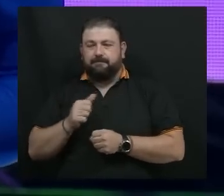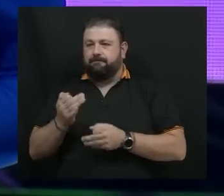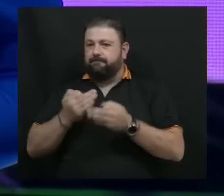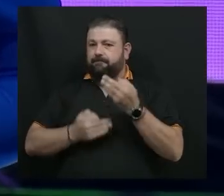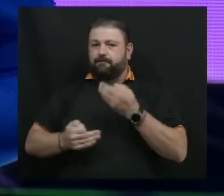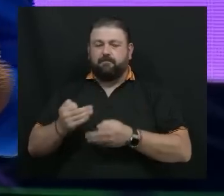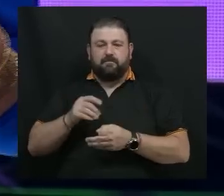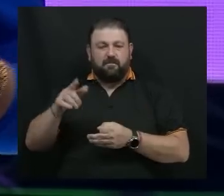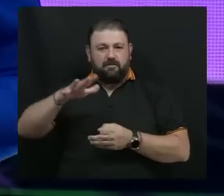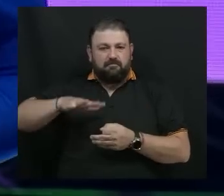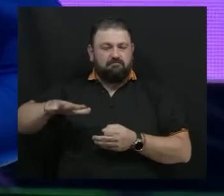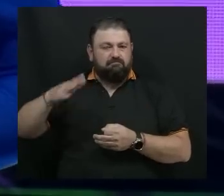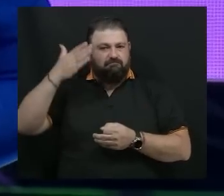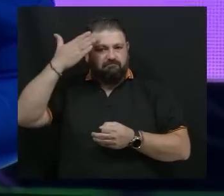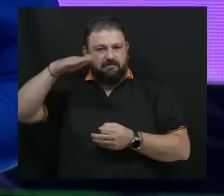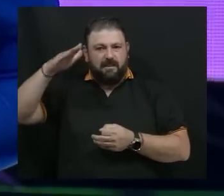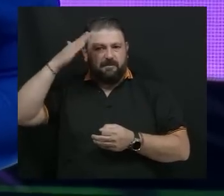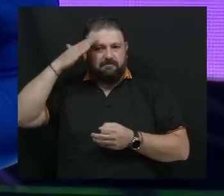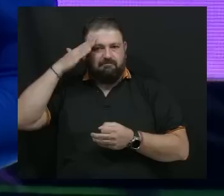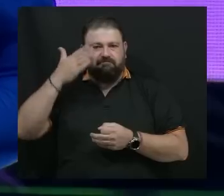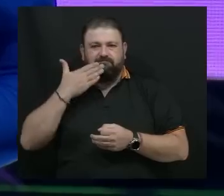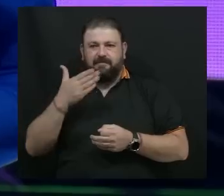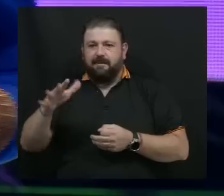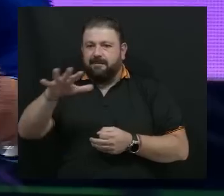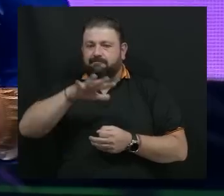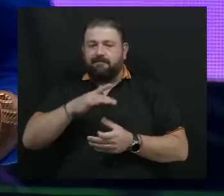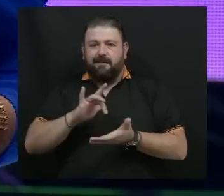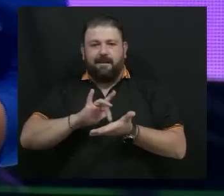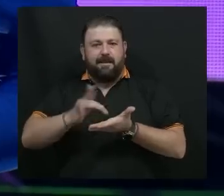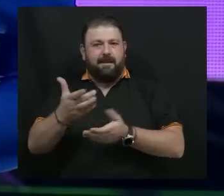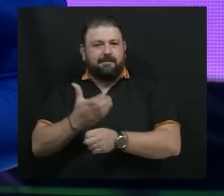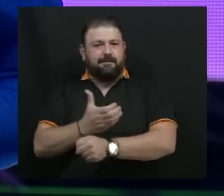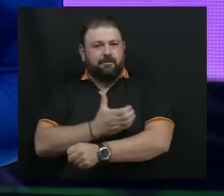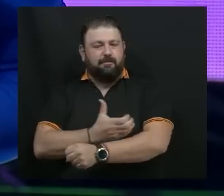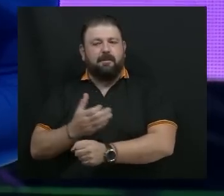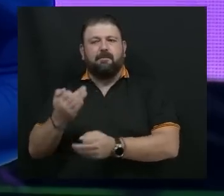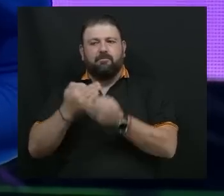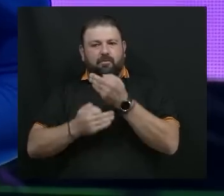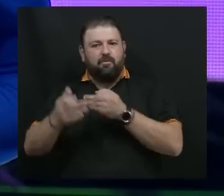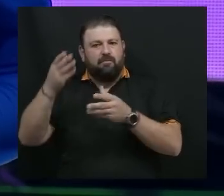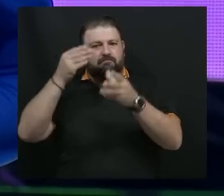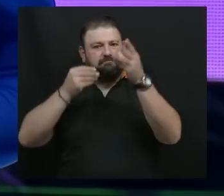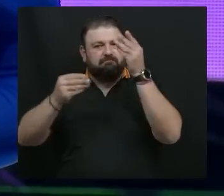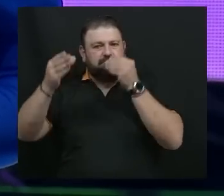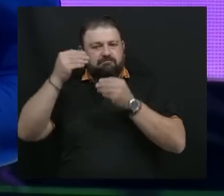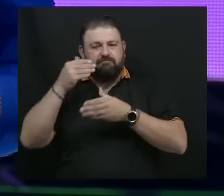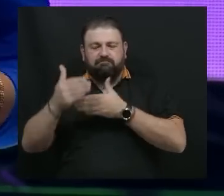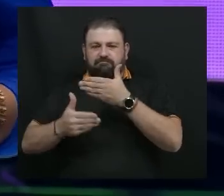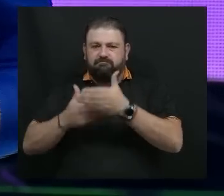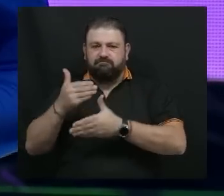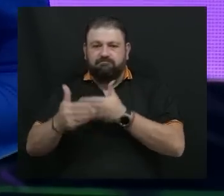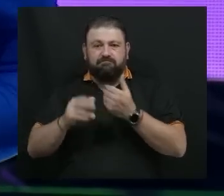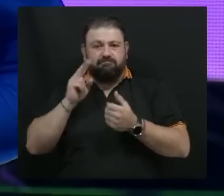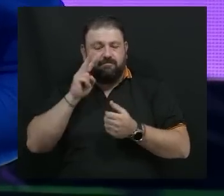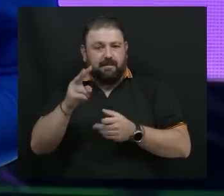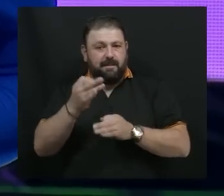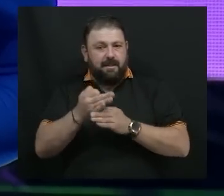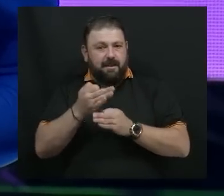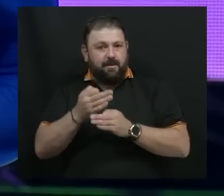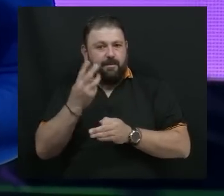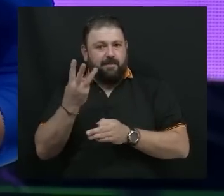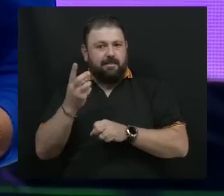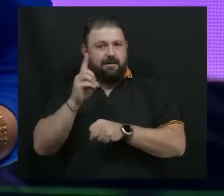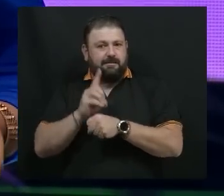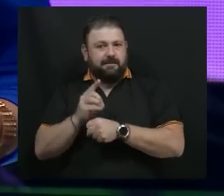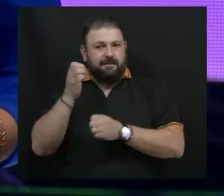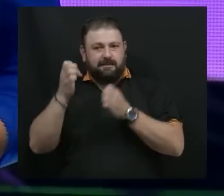de OmniLife, que ahí están todos nuestros compañeros y los van a ir viendo durante estos 3 días. Gracias a estos resultados,